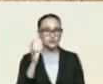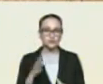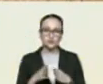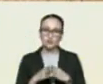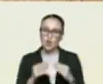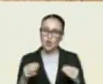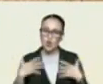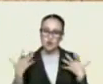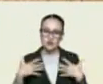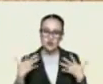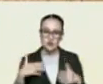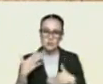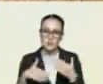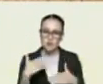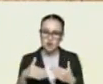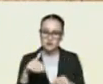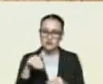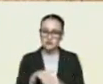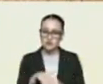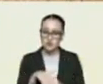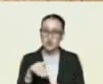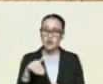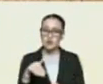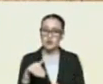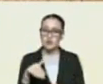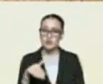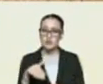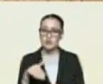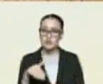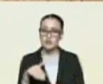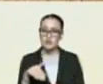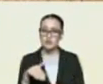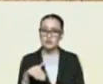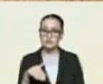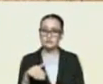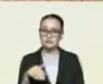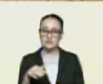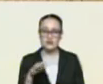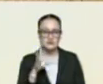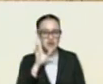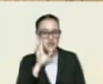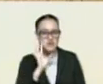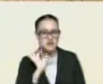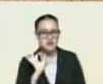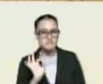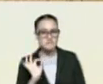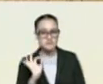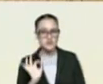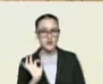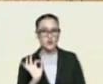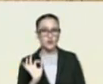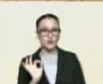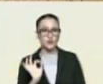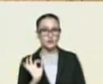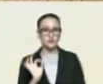proceso electoral se lleva a cabo de manera impecable, como lo hicimos